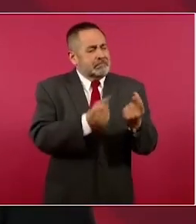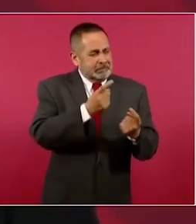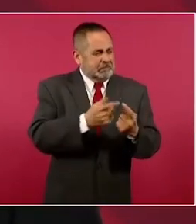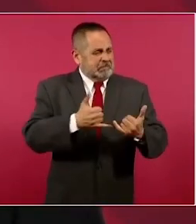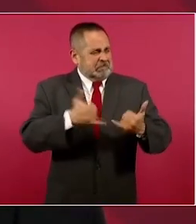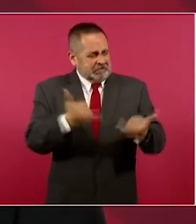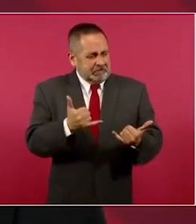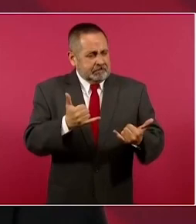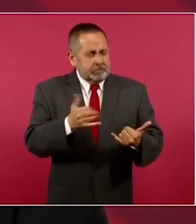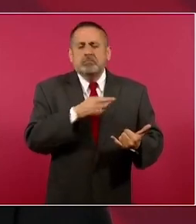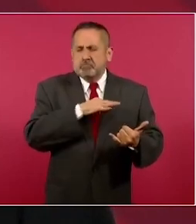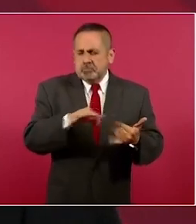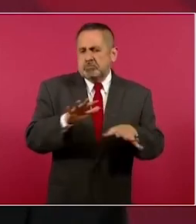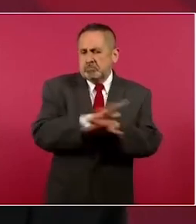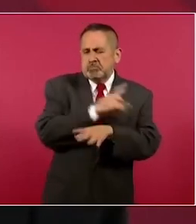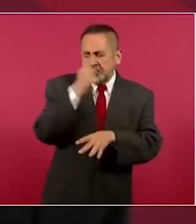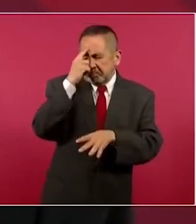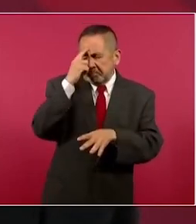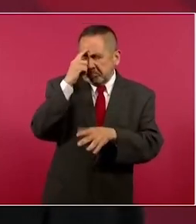modo de parecer.